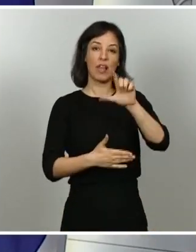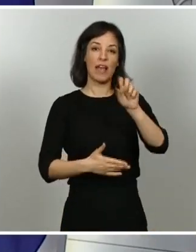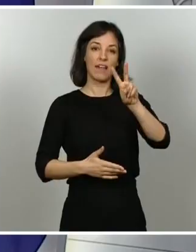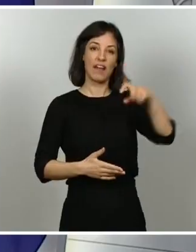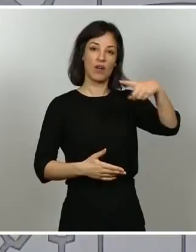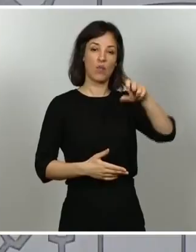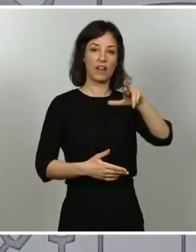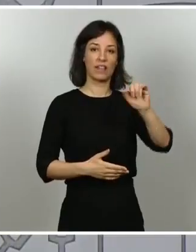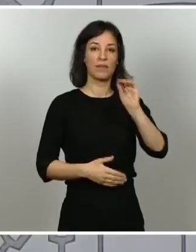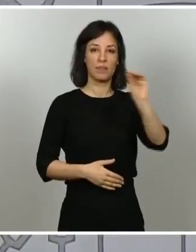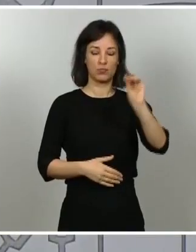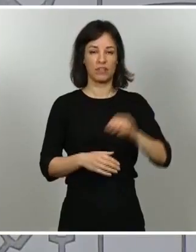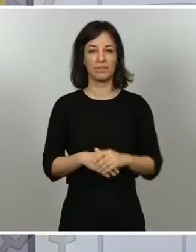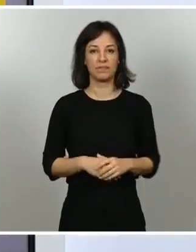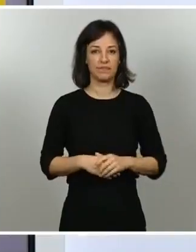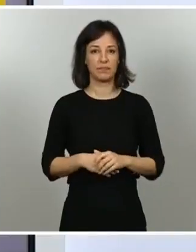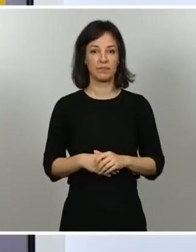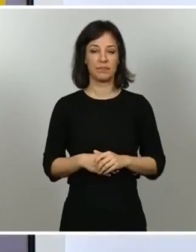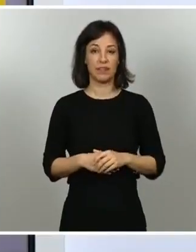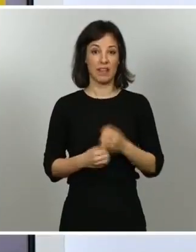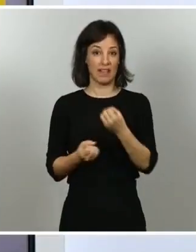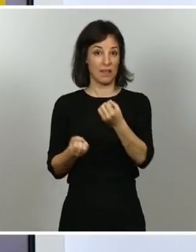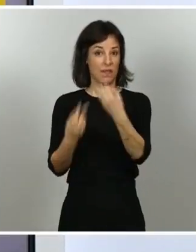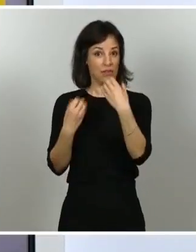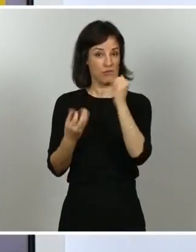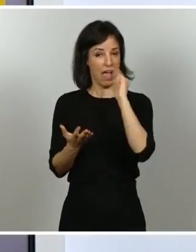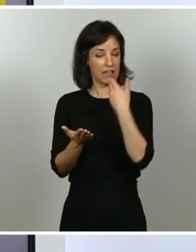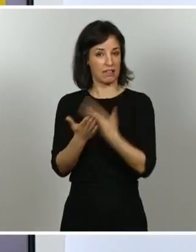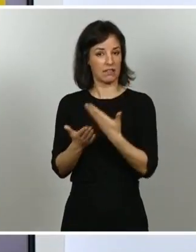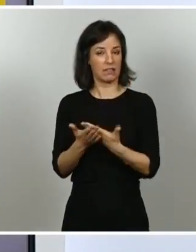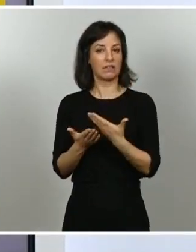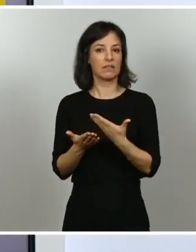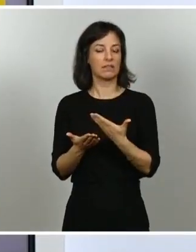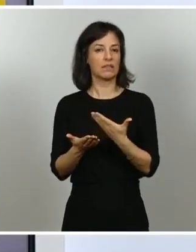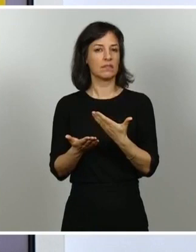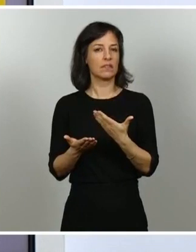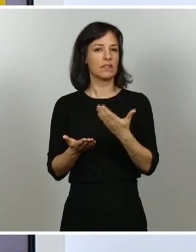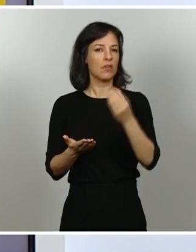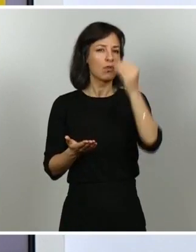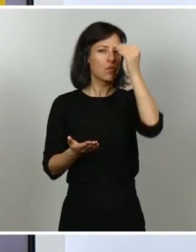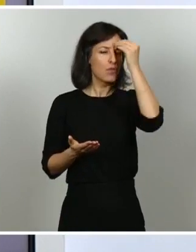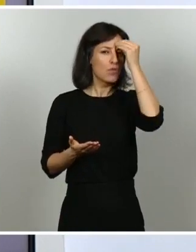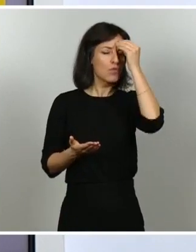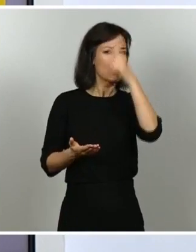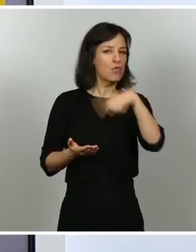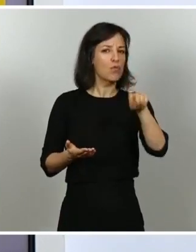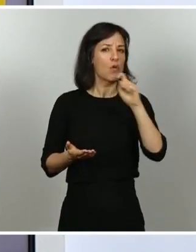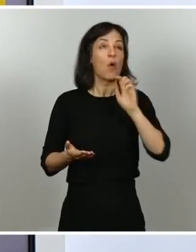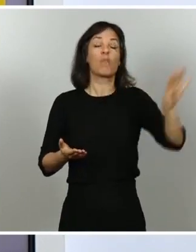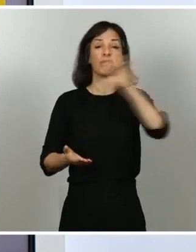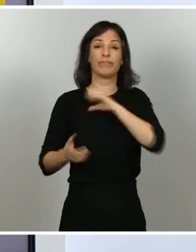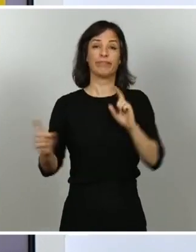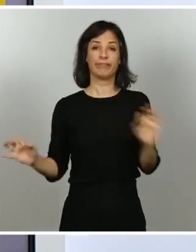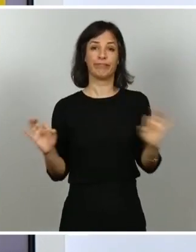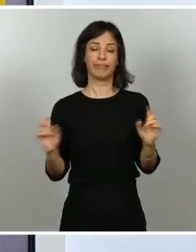se está preparando cada una de las comunidades para garantizar el control de la detección, si sería posible que la desescalada termine en todo el territorio, en